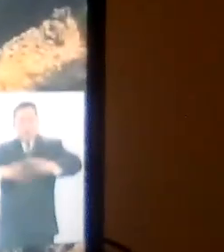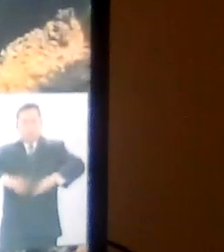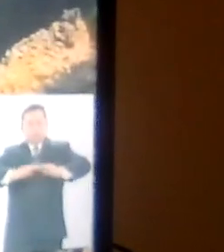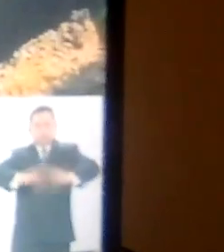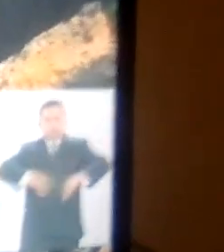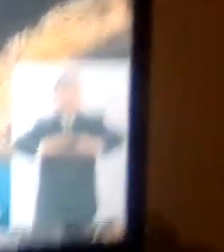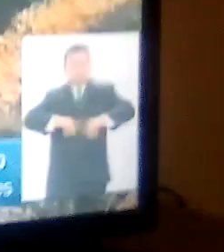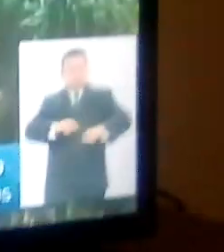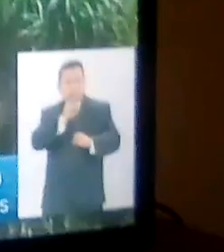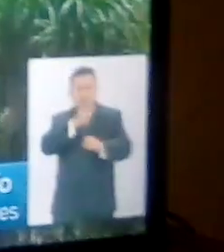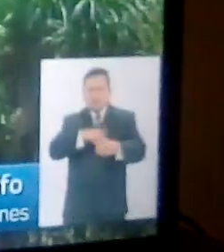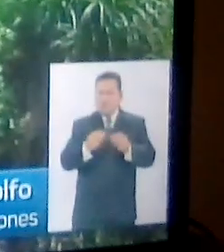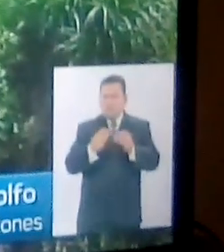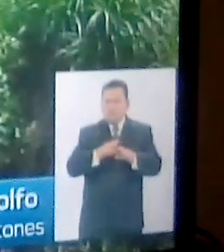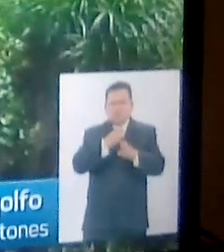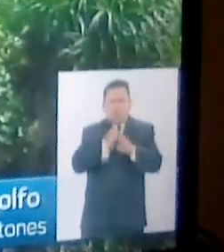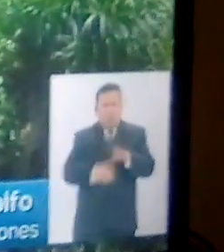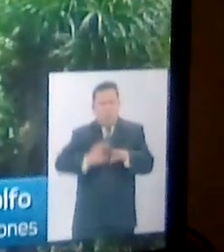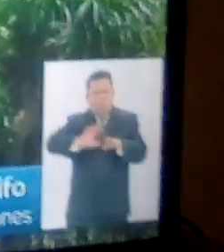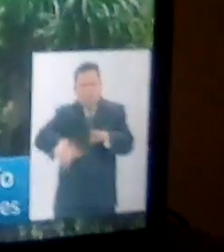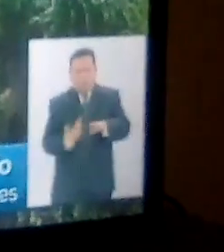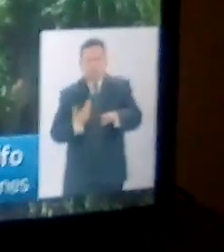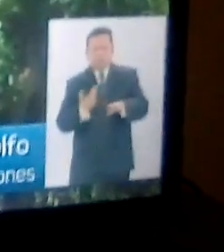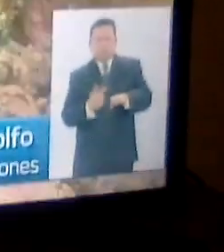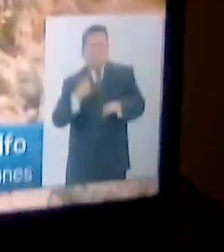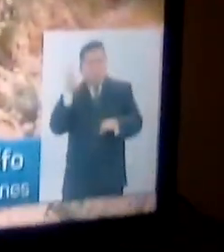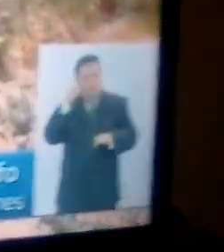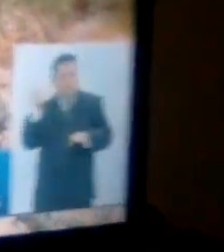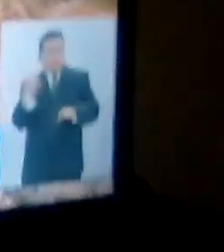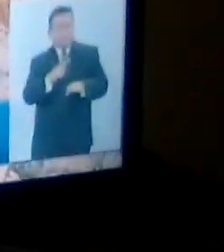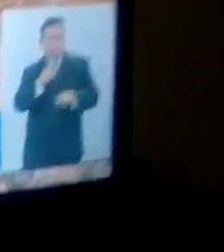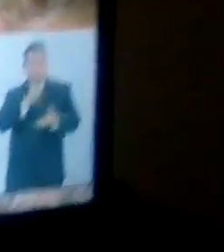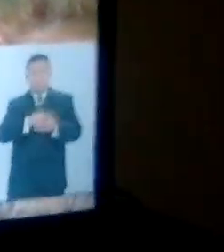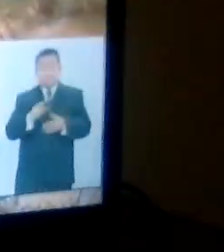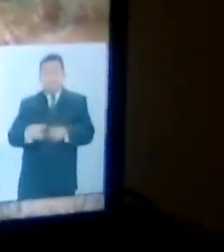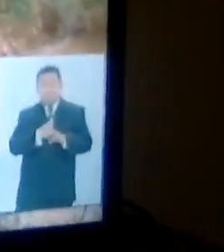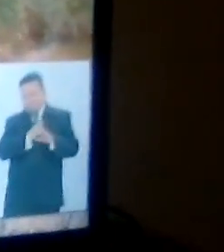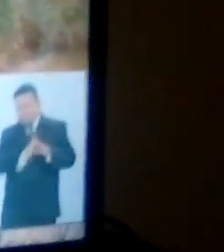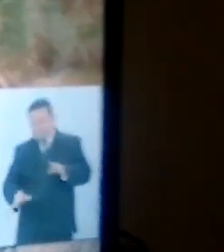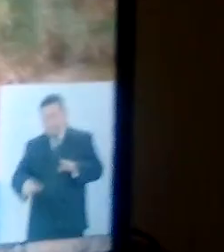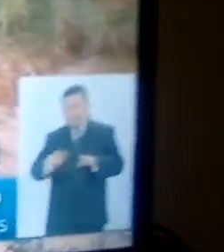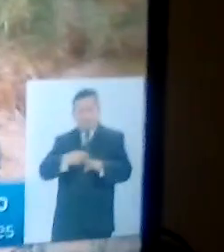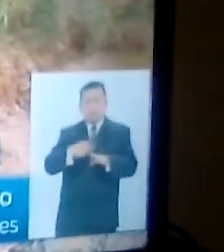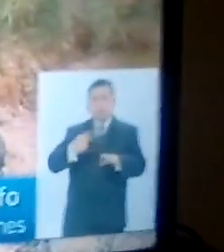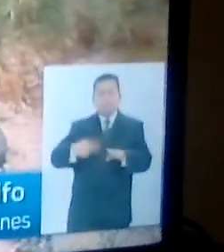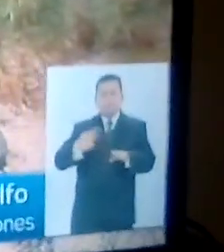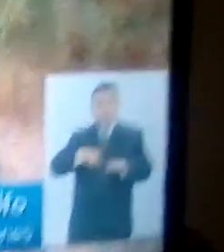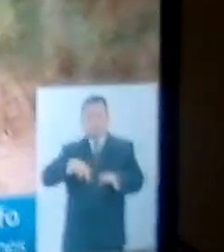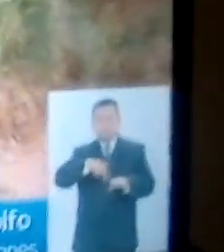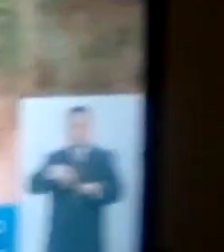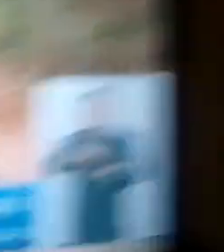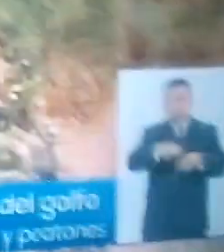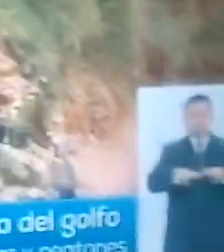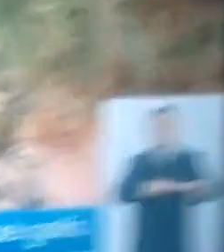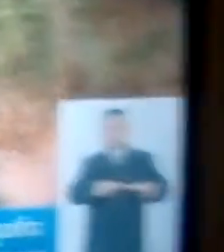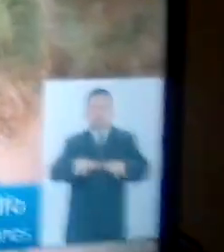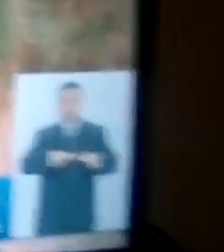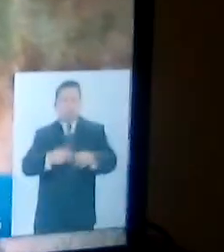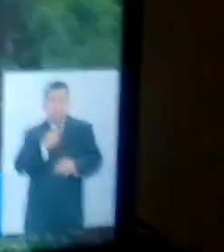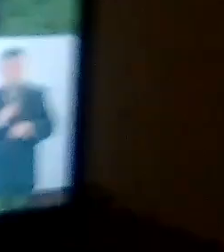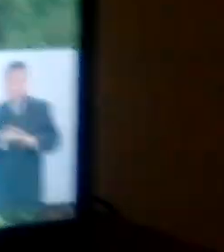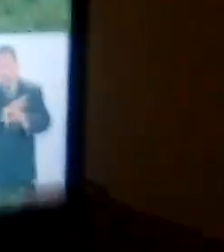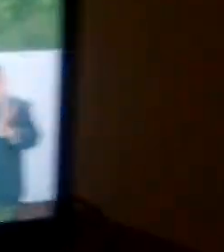que los que ya había serán más grandes. Ya está prácticamente destruida la parte donde pues pasa el peatón, si es que pasa alguien por ahí, la reacción aparte